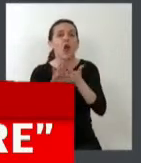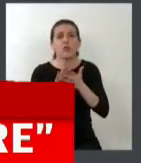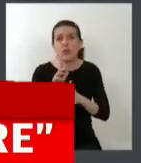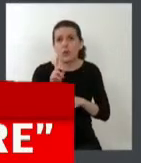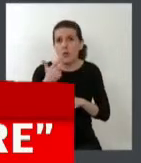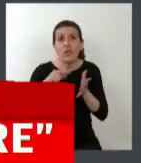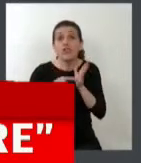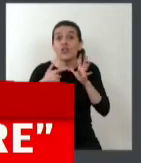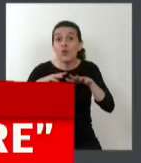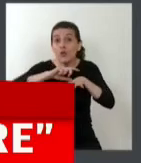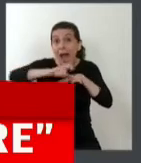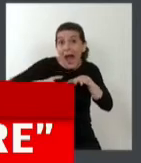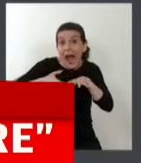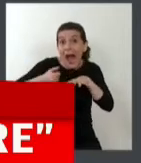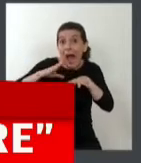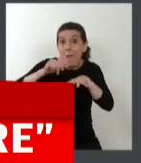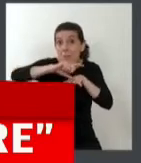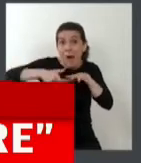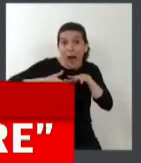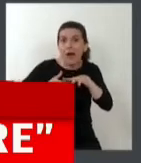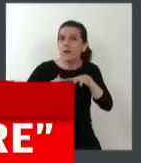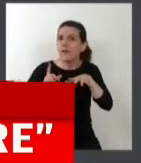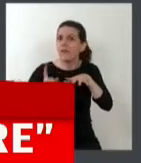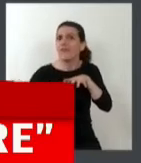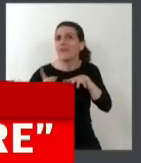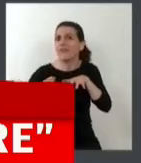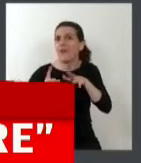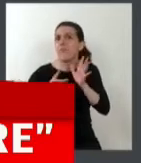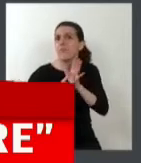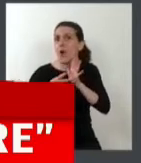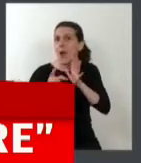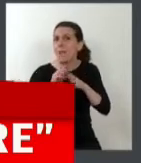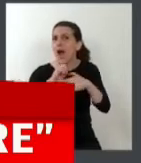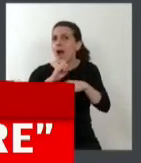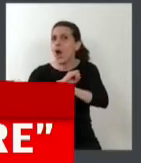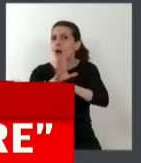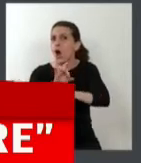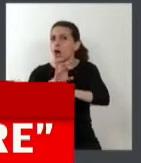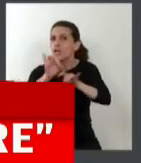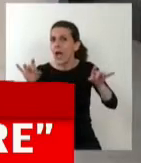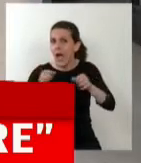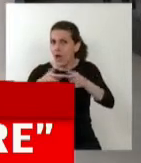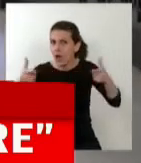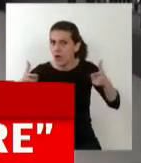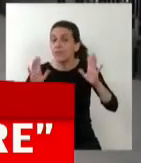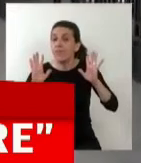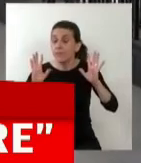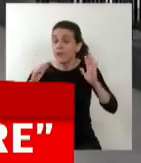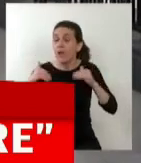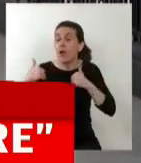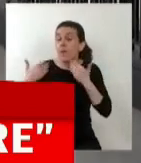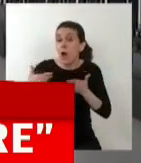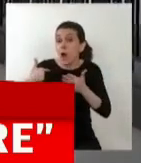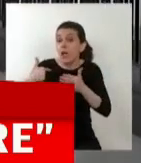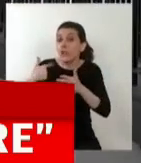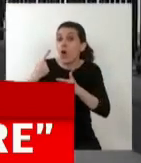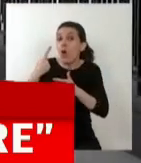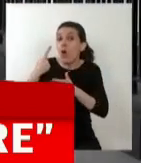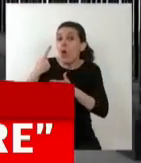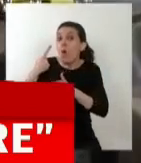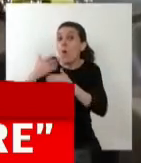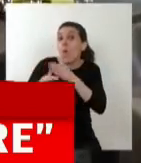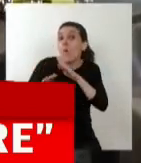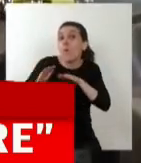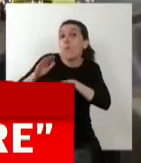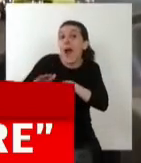AMBA. Por eso hoy podemos dar algún nuevo paso al autorizar